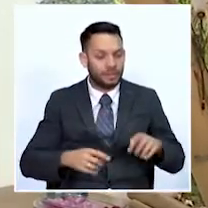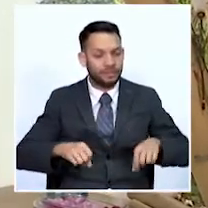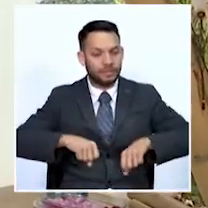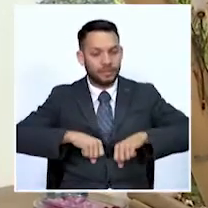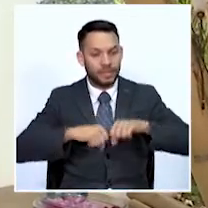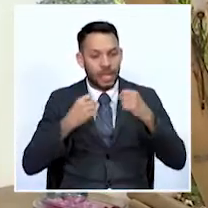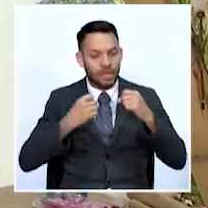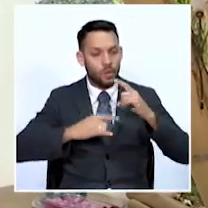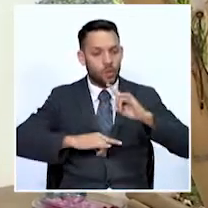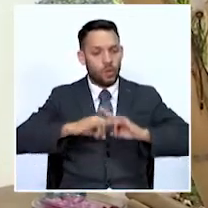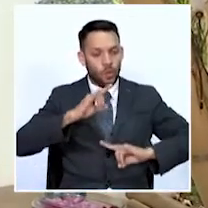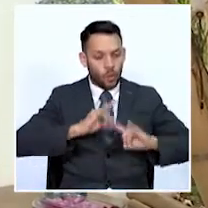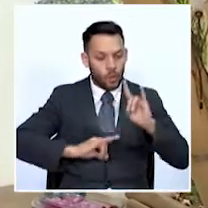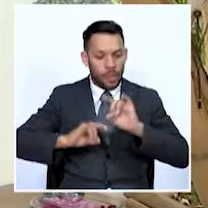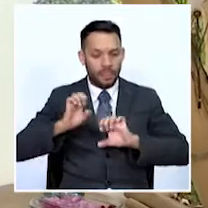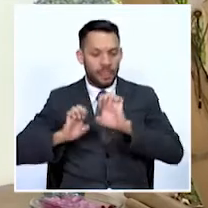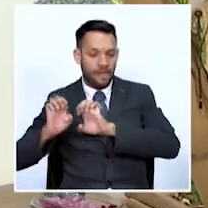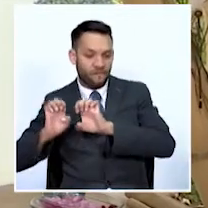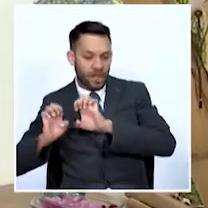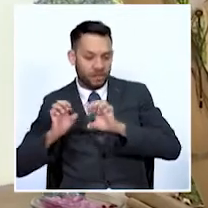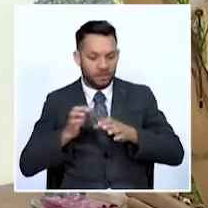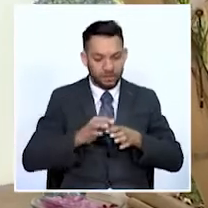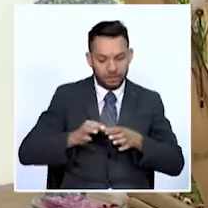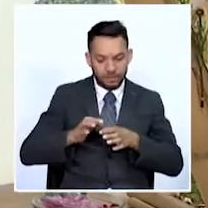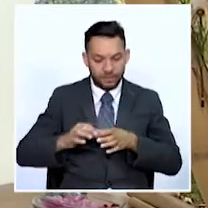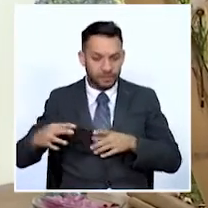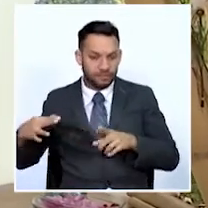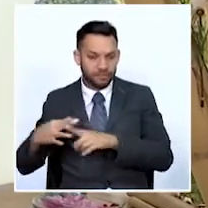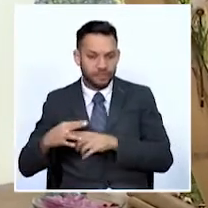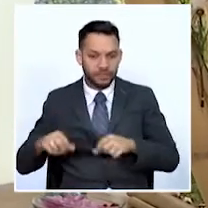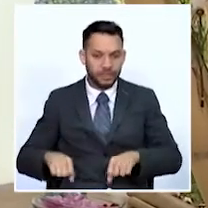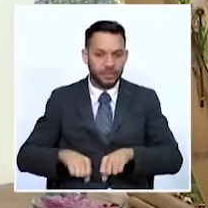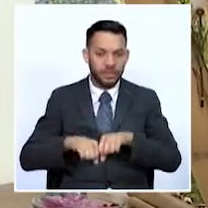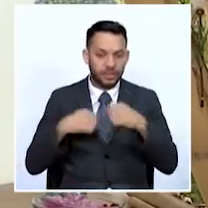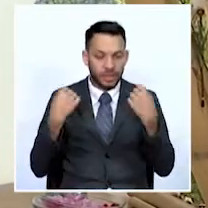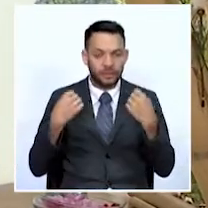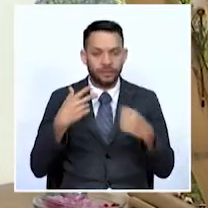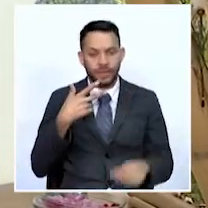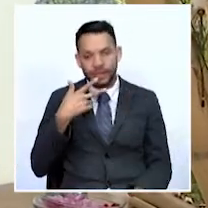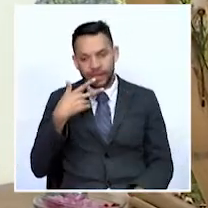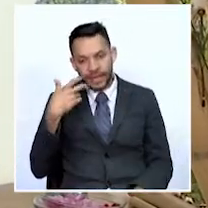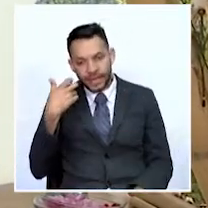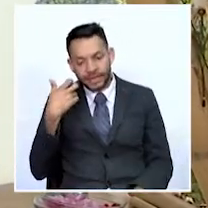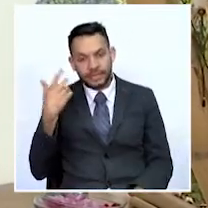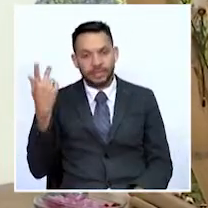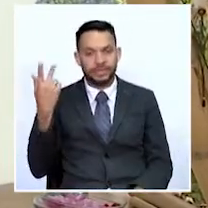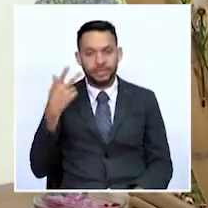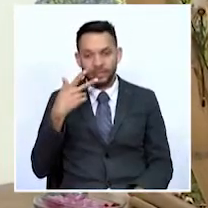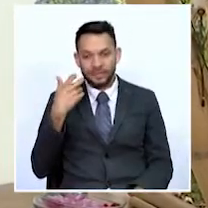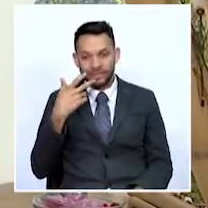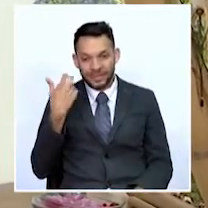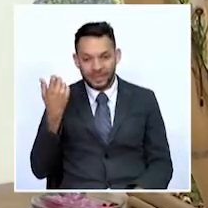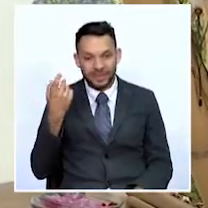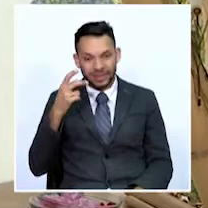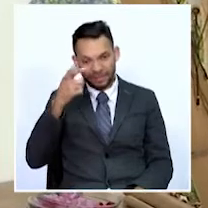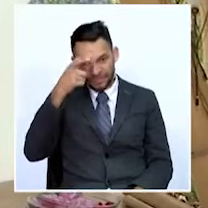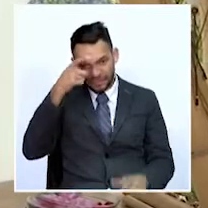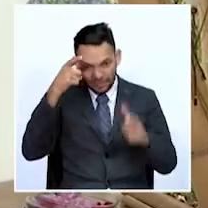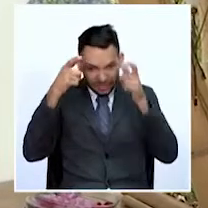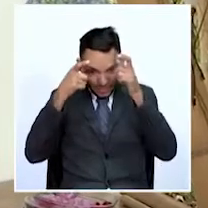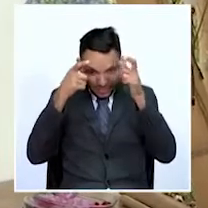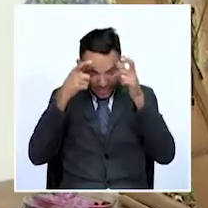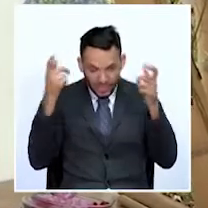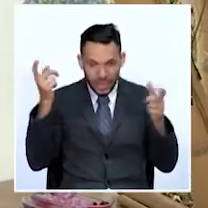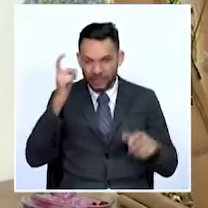sistema inmunológico. La carne de res y de cerdo produce ácido araquidónico, tromboxanos y